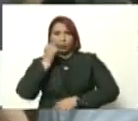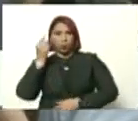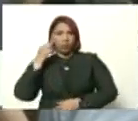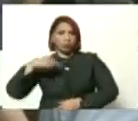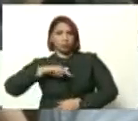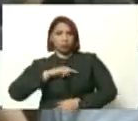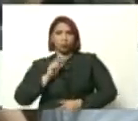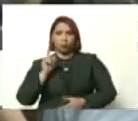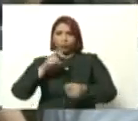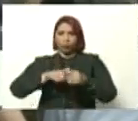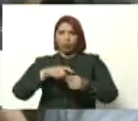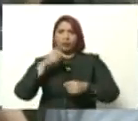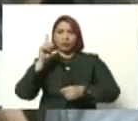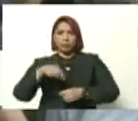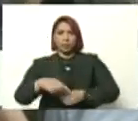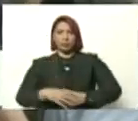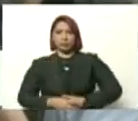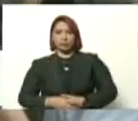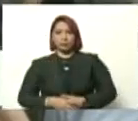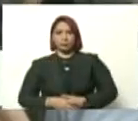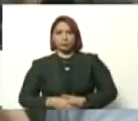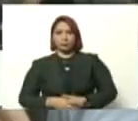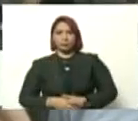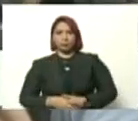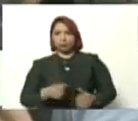colocando también ya, como que dice,